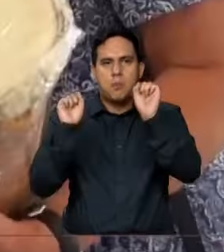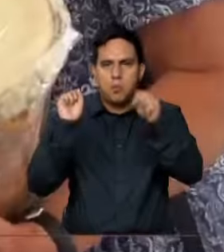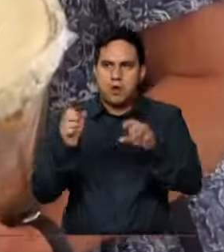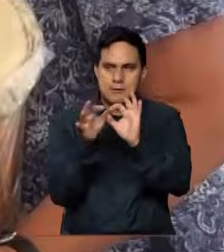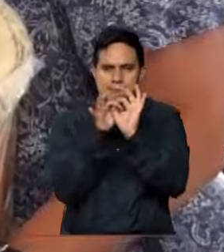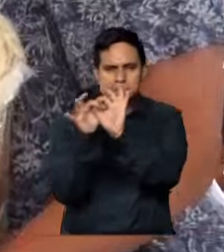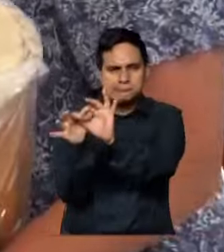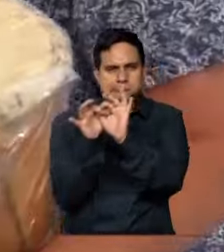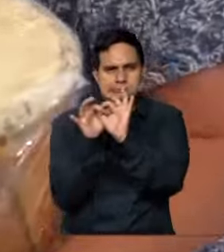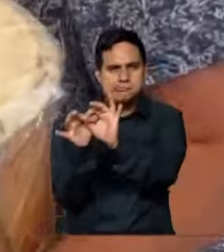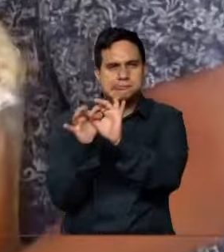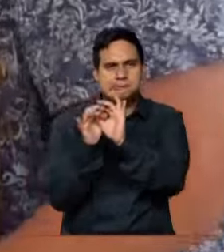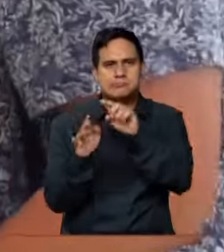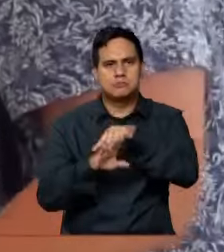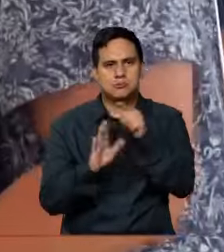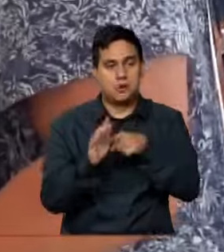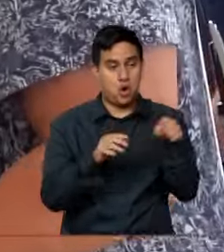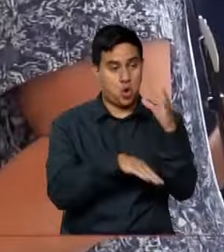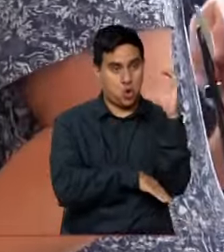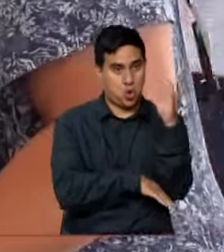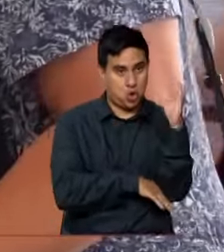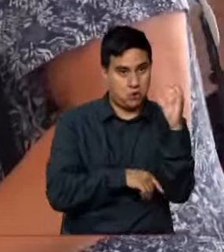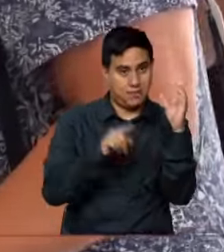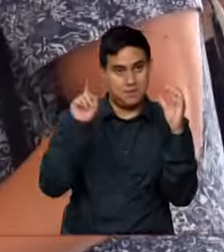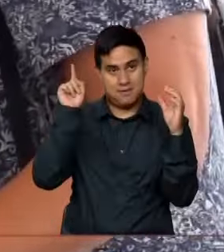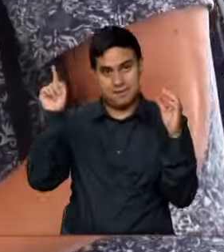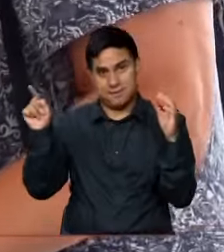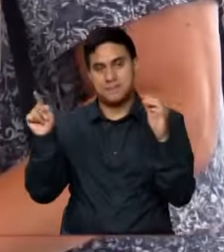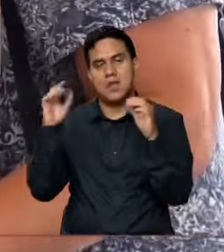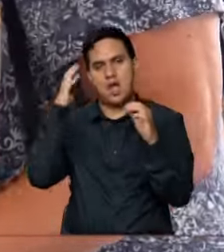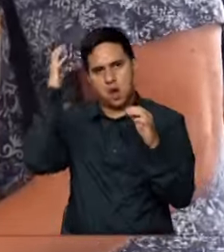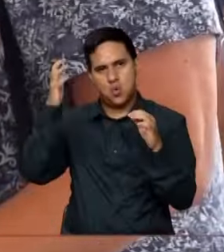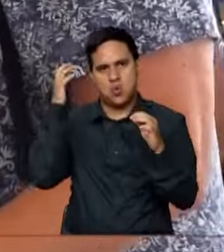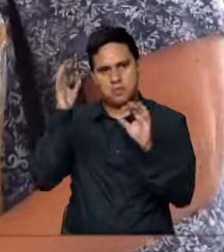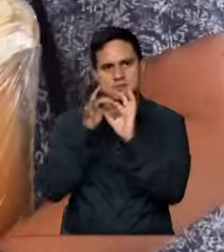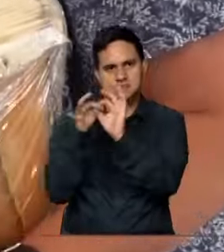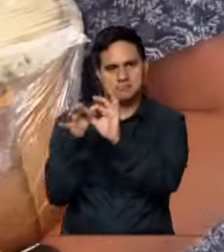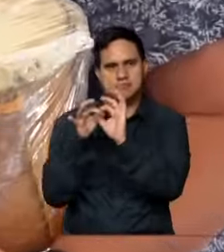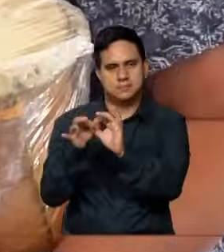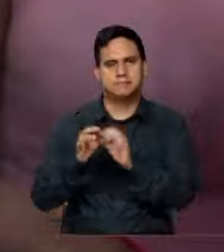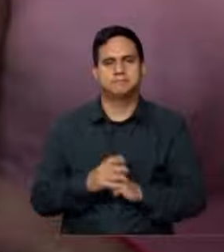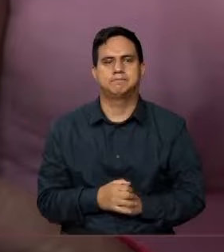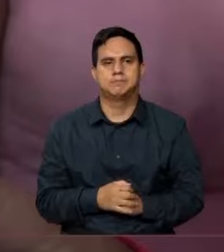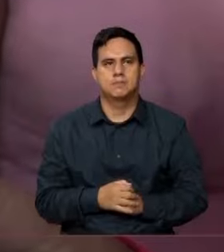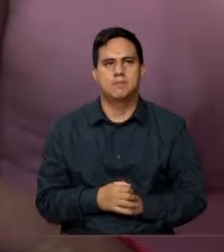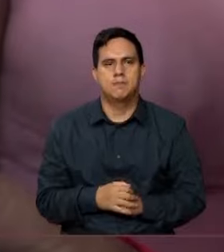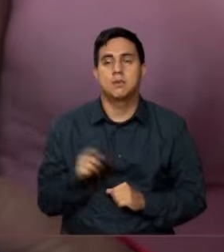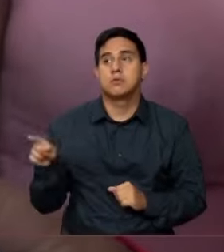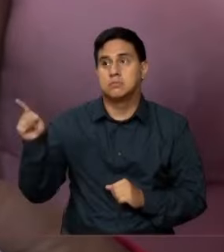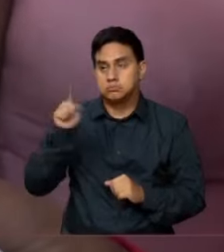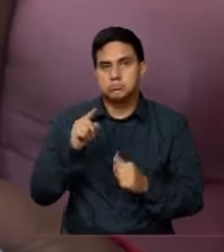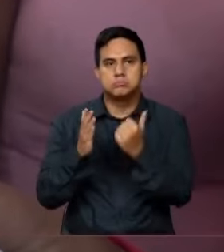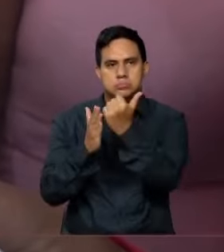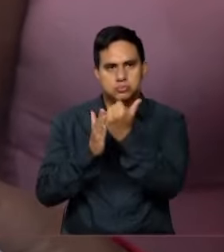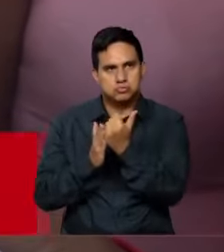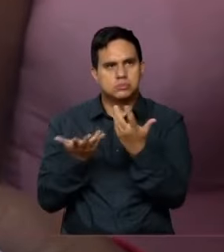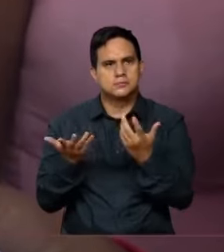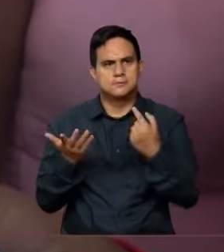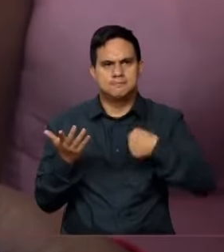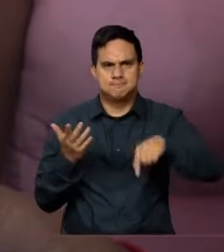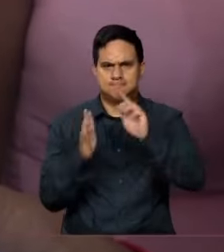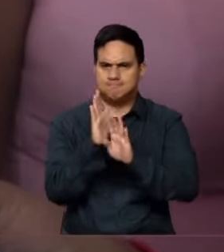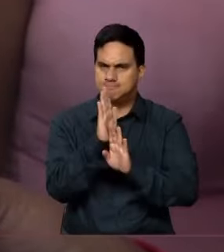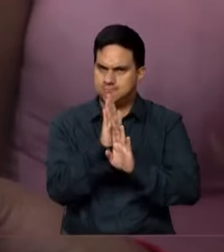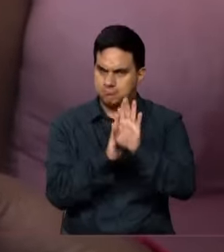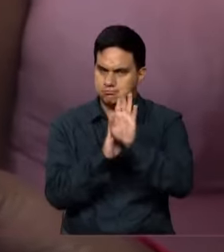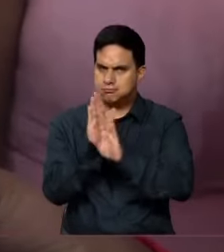los puertos de Colombia y de Europa. Ellos también pueden ayudar para que podamos salir adelante como ciudad